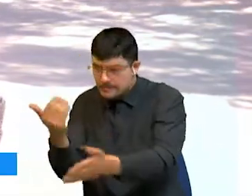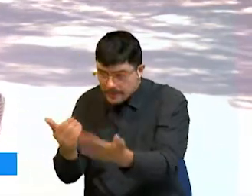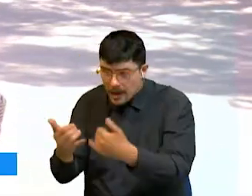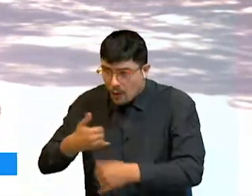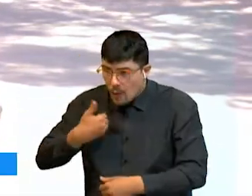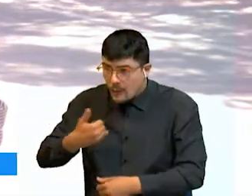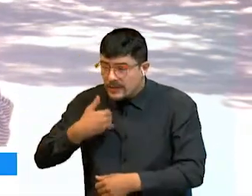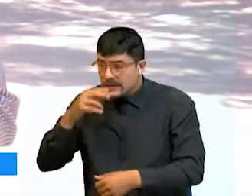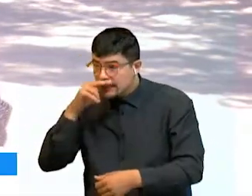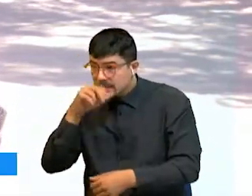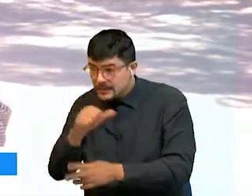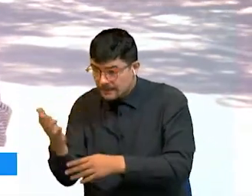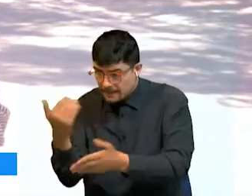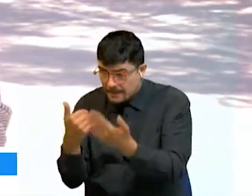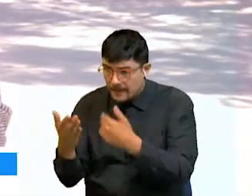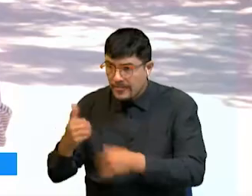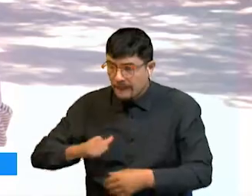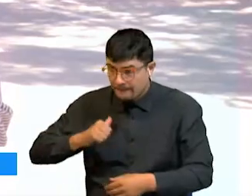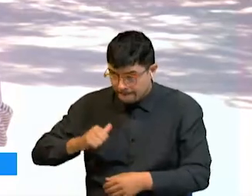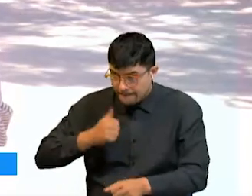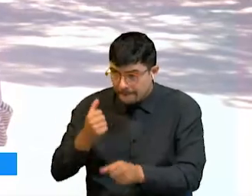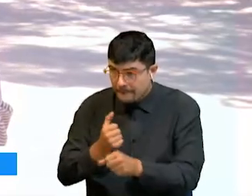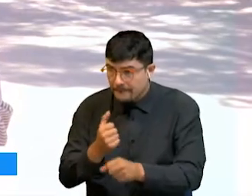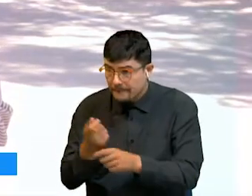menores para inducirlas en la prostitución.